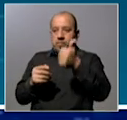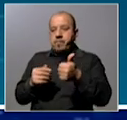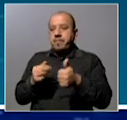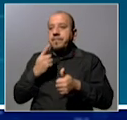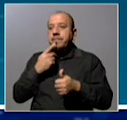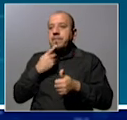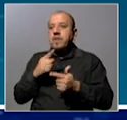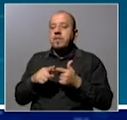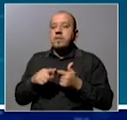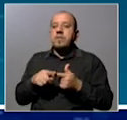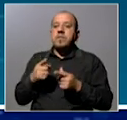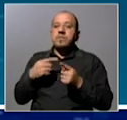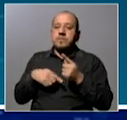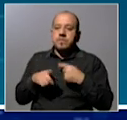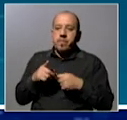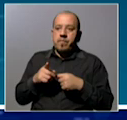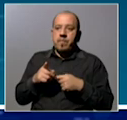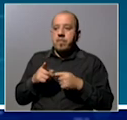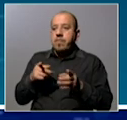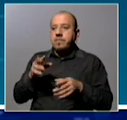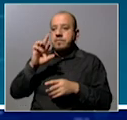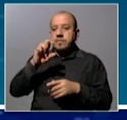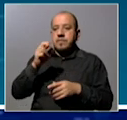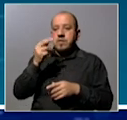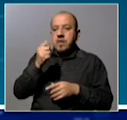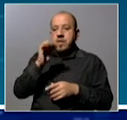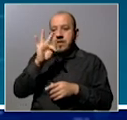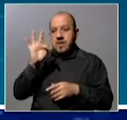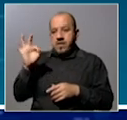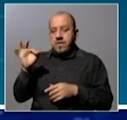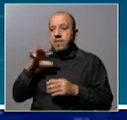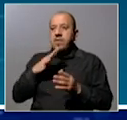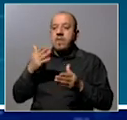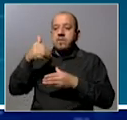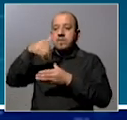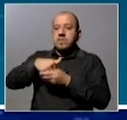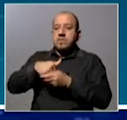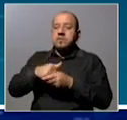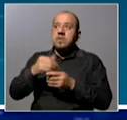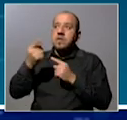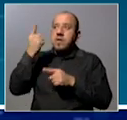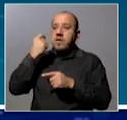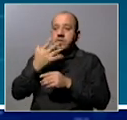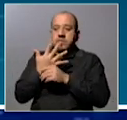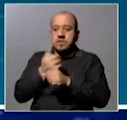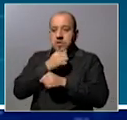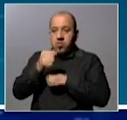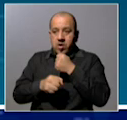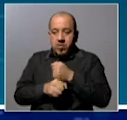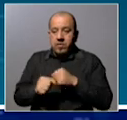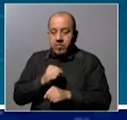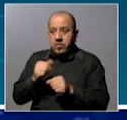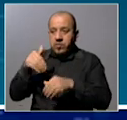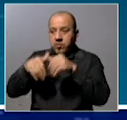el departamento. Por tanto, yo creo que el desafío de Laura Raffo es votar tan bien como votó hace 5 años la Concertación. Si